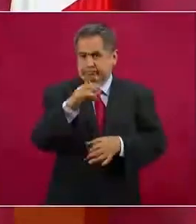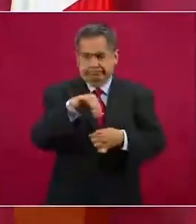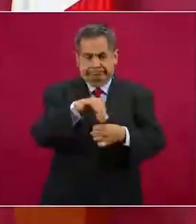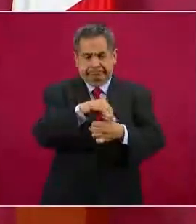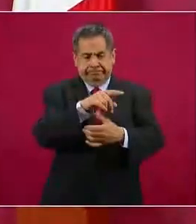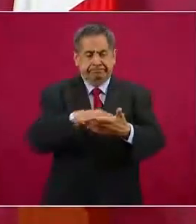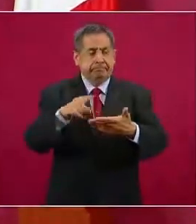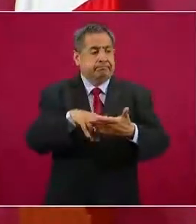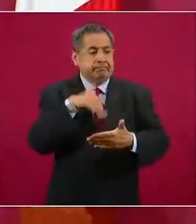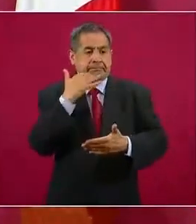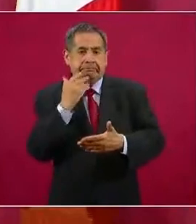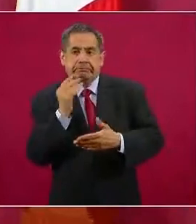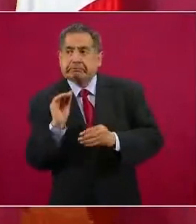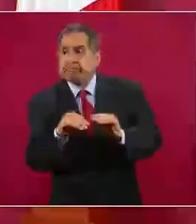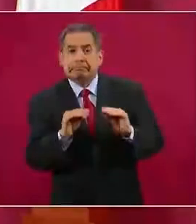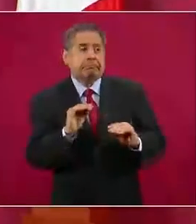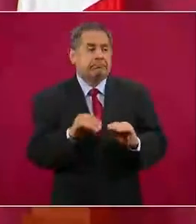Con eso